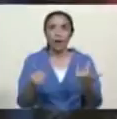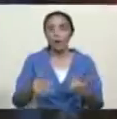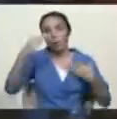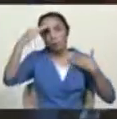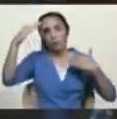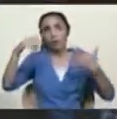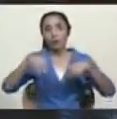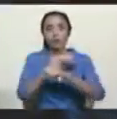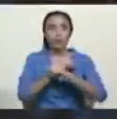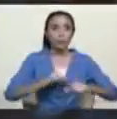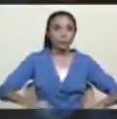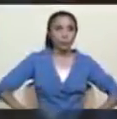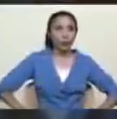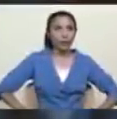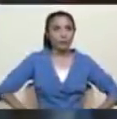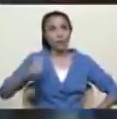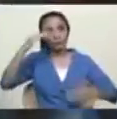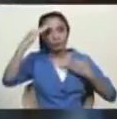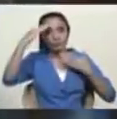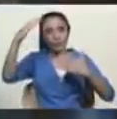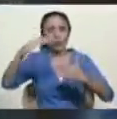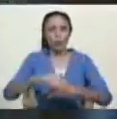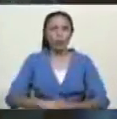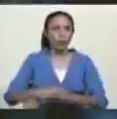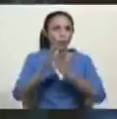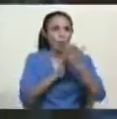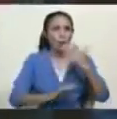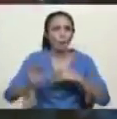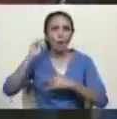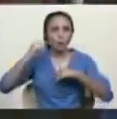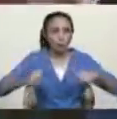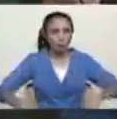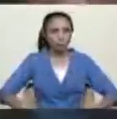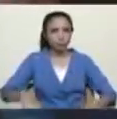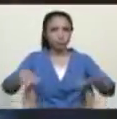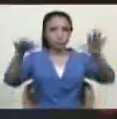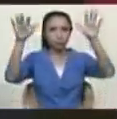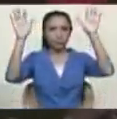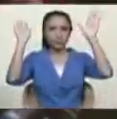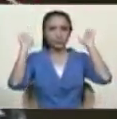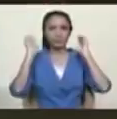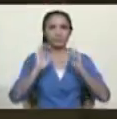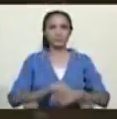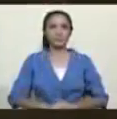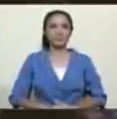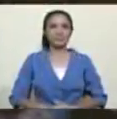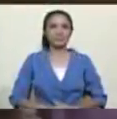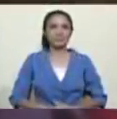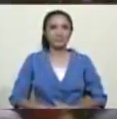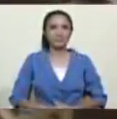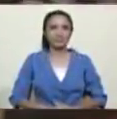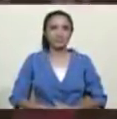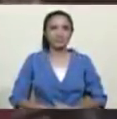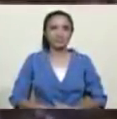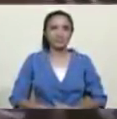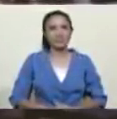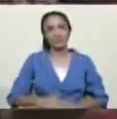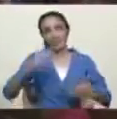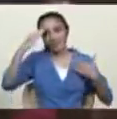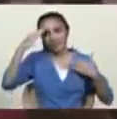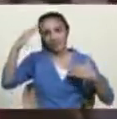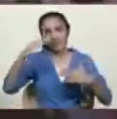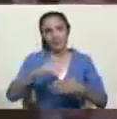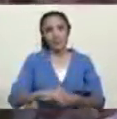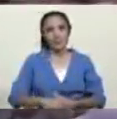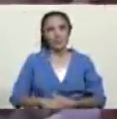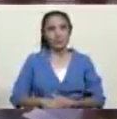desde Portuguesa un saludo a toda Venezuela. ¡Arriba, arriba, arriba, arriba, arriba, arriba, arriba, arriba, arriba, arriba! ¡Saludo